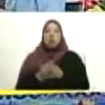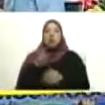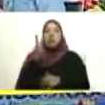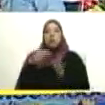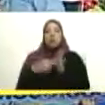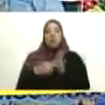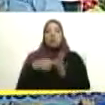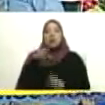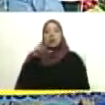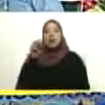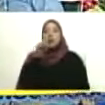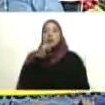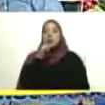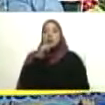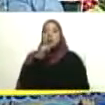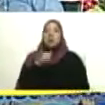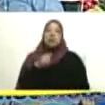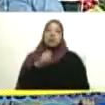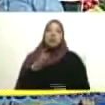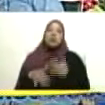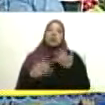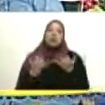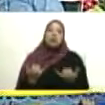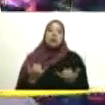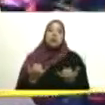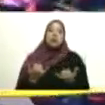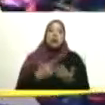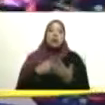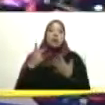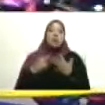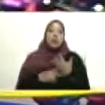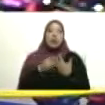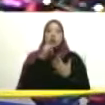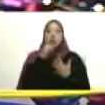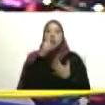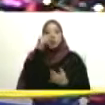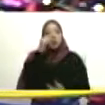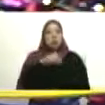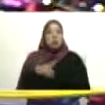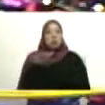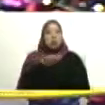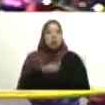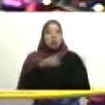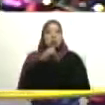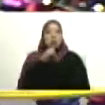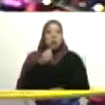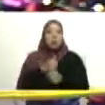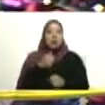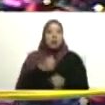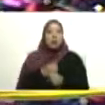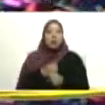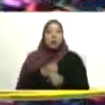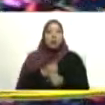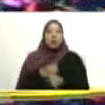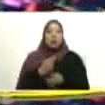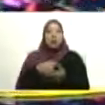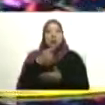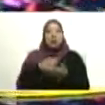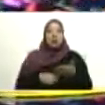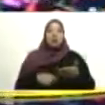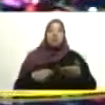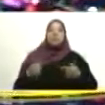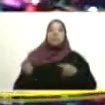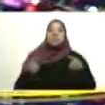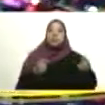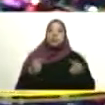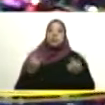por lo menos? ¿Qué hacer? Yo tengo una propuesta ya en firme. Ahora voy a firmar, hablando de